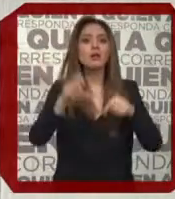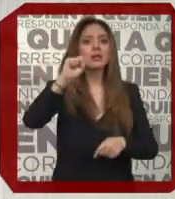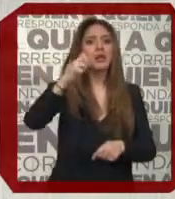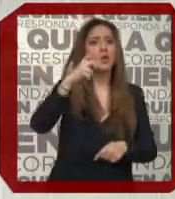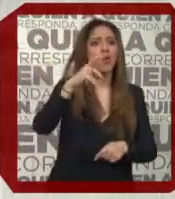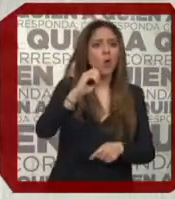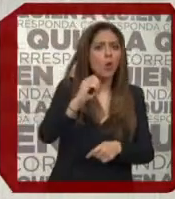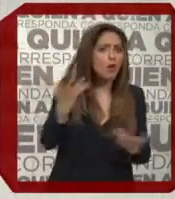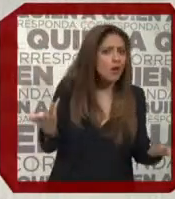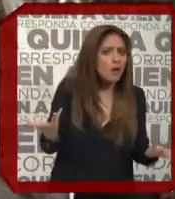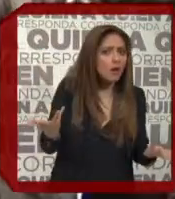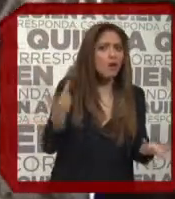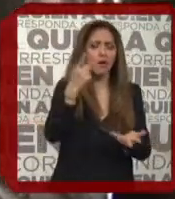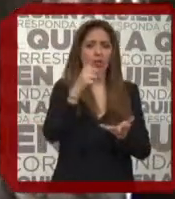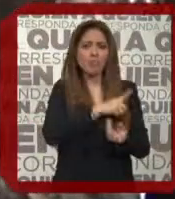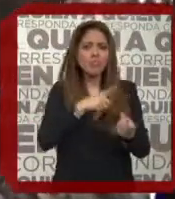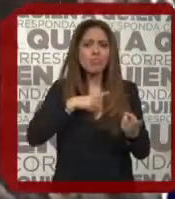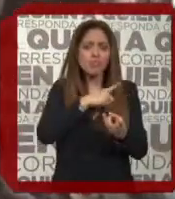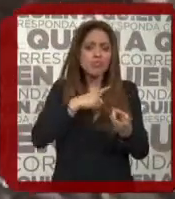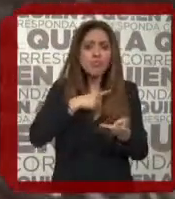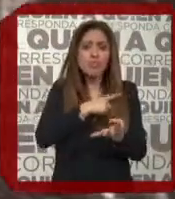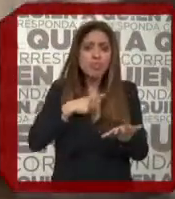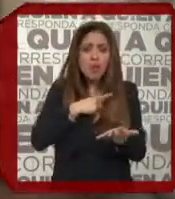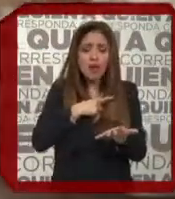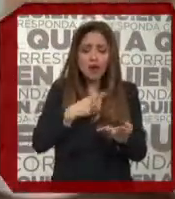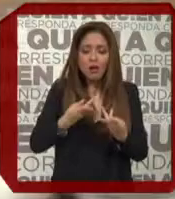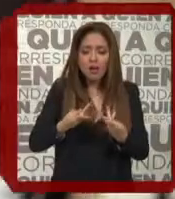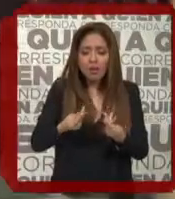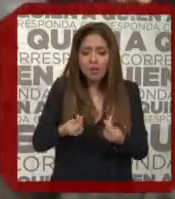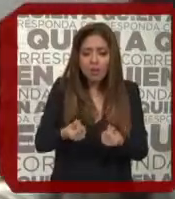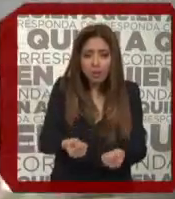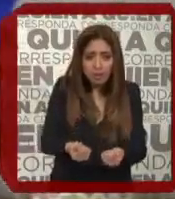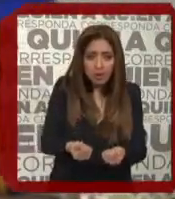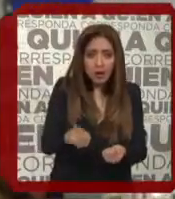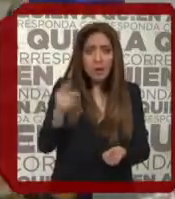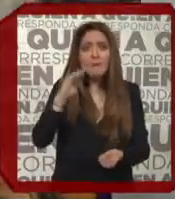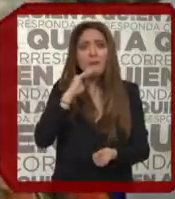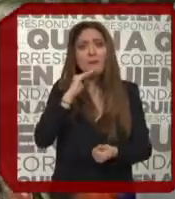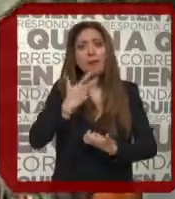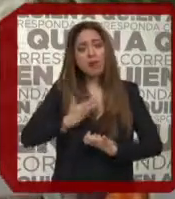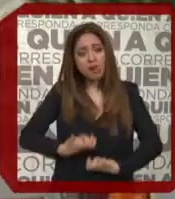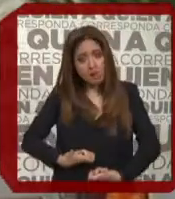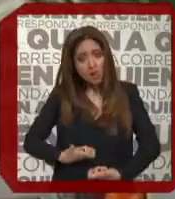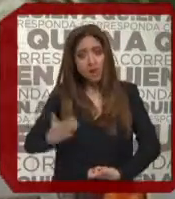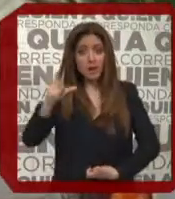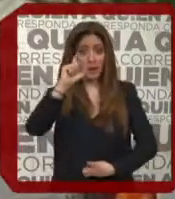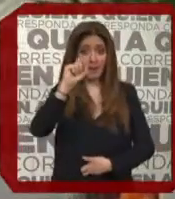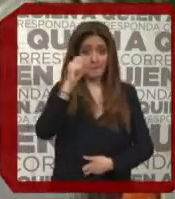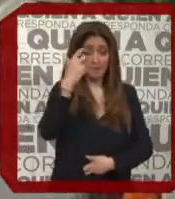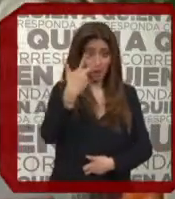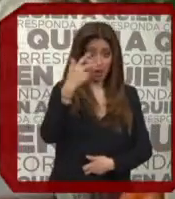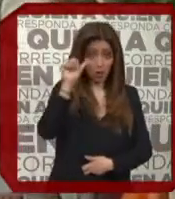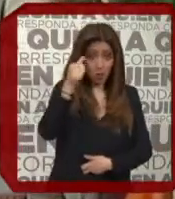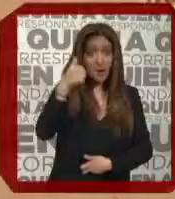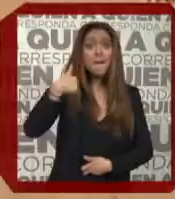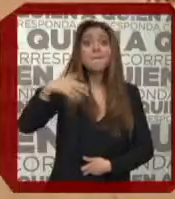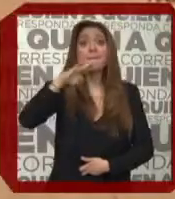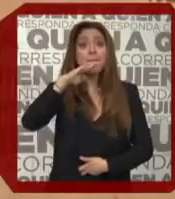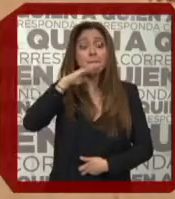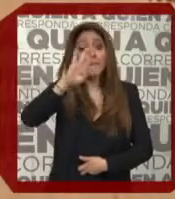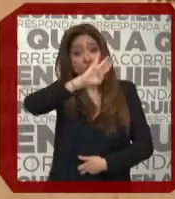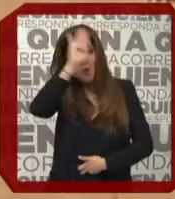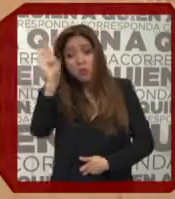Las deudas salieron a flote y a su madre se le agotaron las fuerzas. El 28 de agosto mi mamá falleció. No